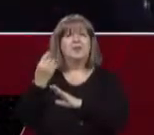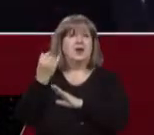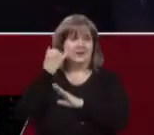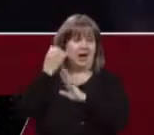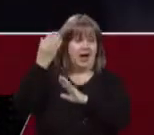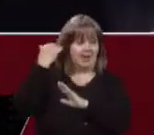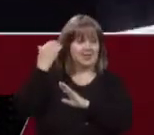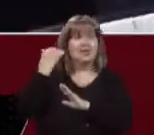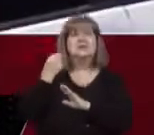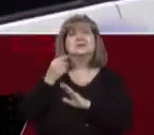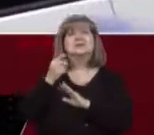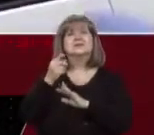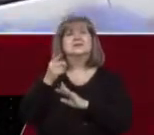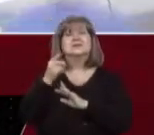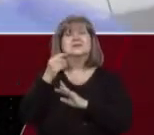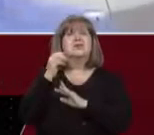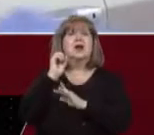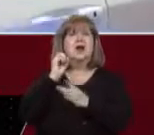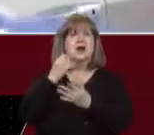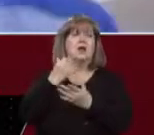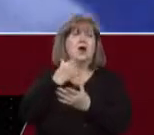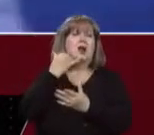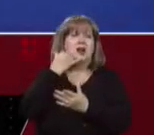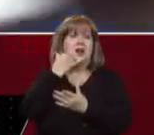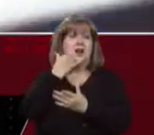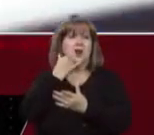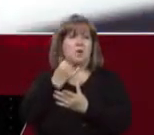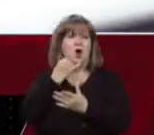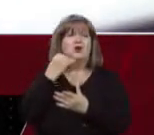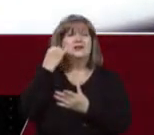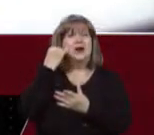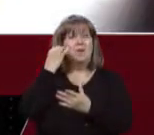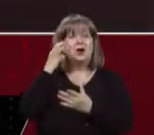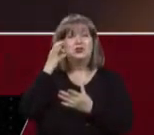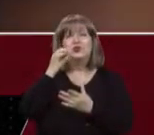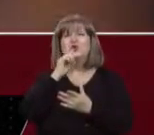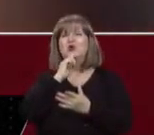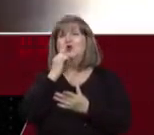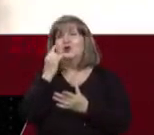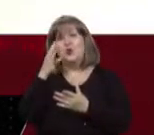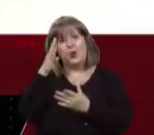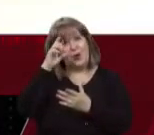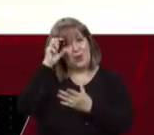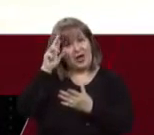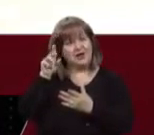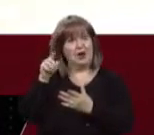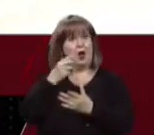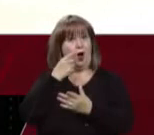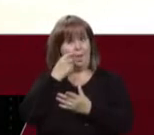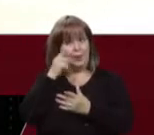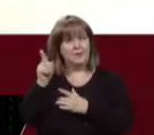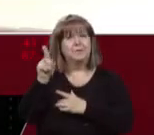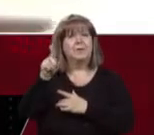Yanes. Estas conversaciones que se han desligado de esta investigación en cuanto al análisis de los